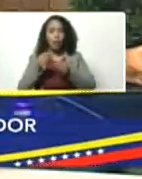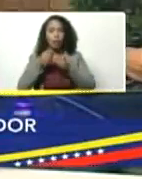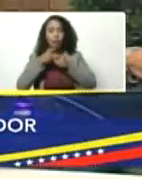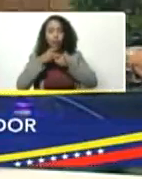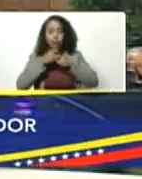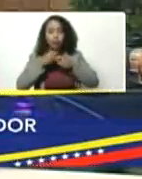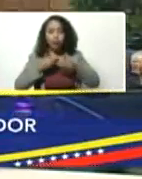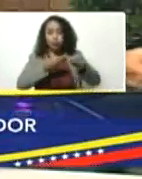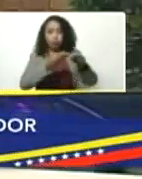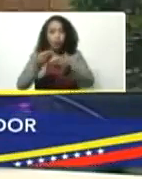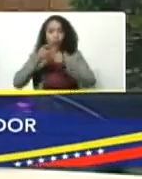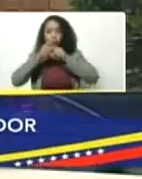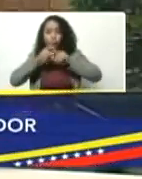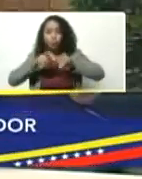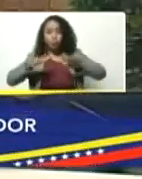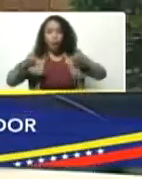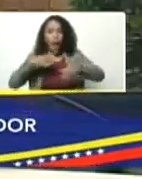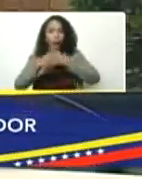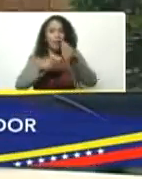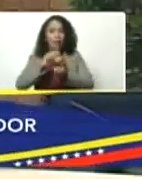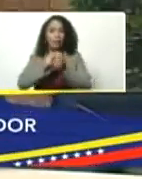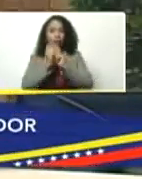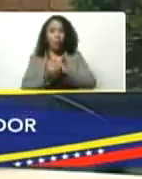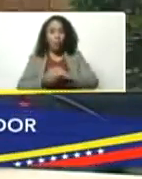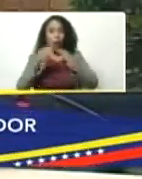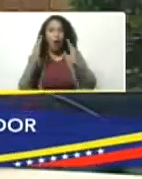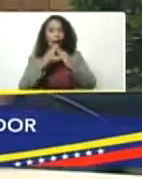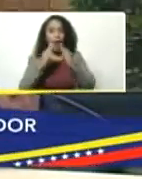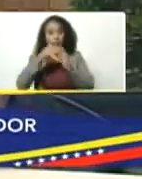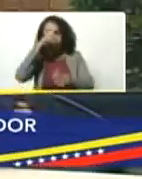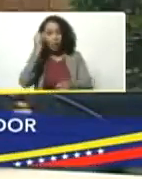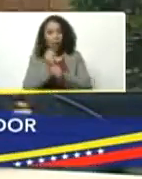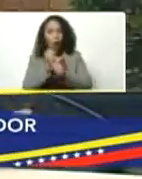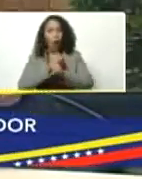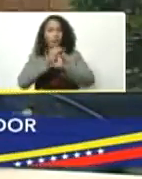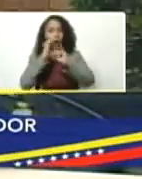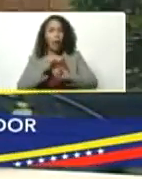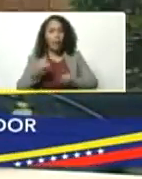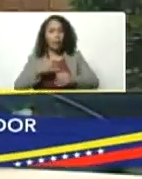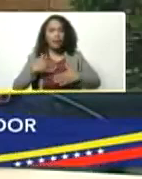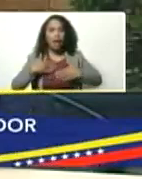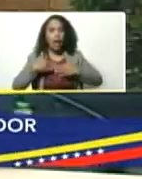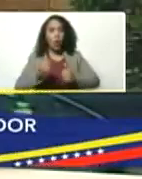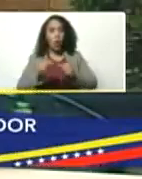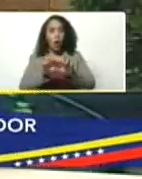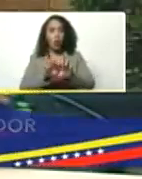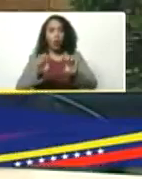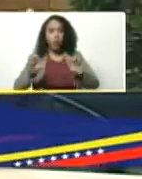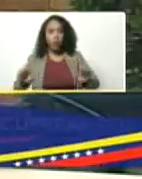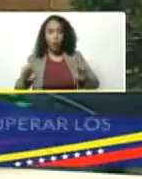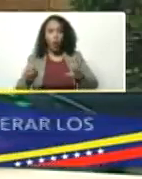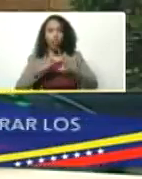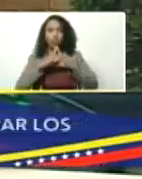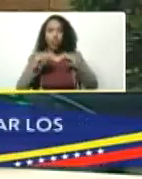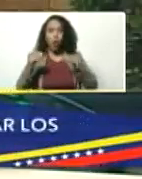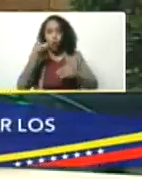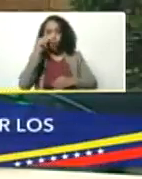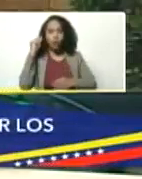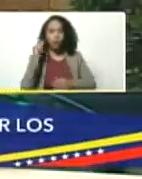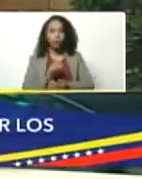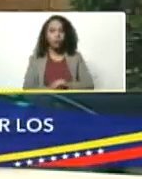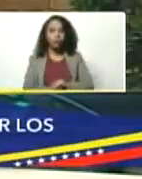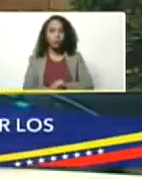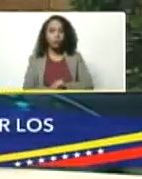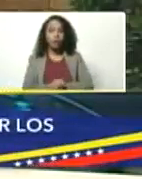y convertirla en vivienda, en salario, en trabajo, en felicidad, en salud, en educación, para todos y para todas, con